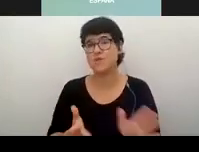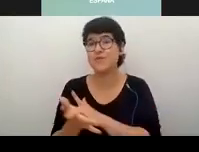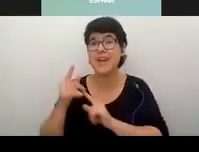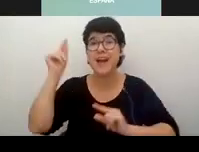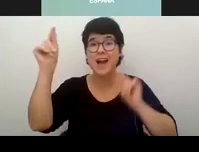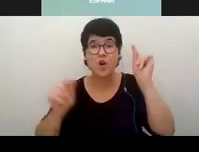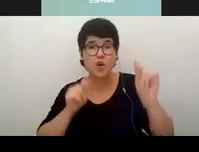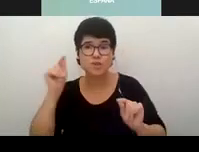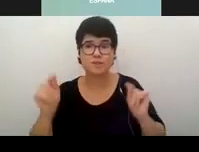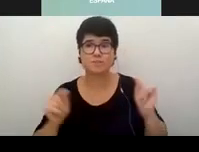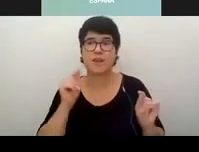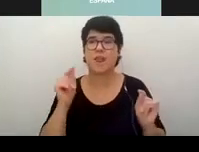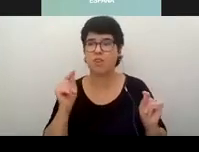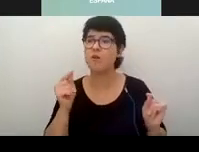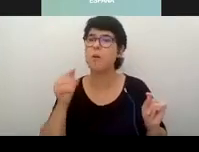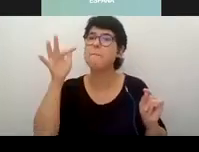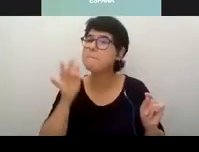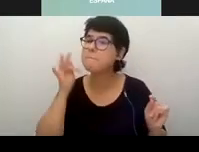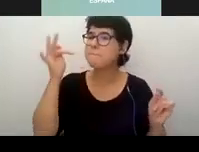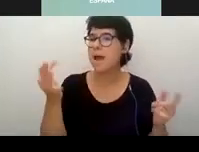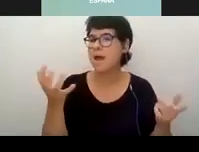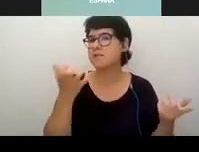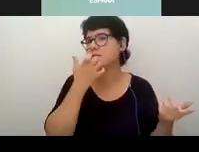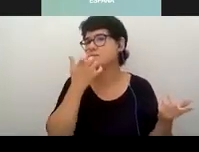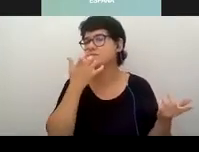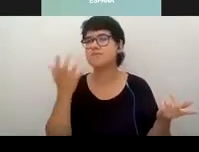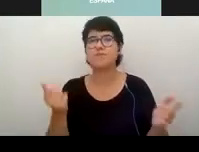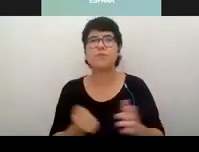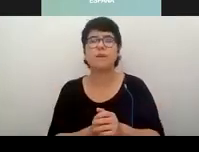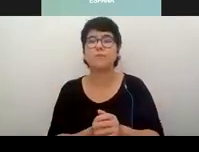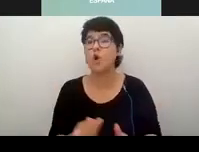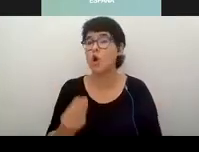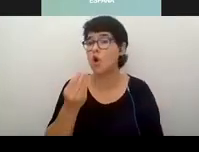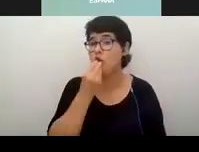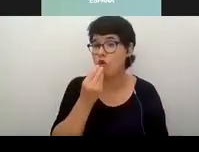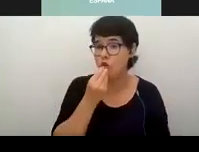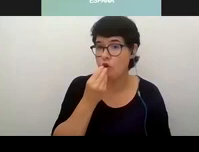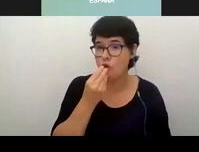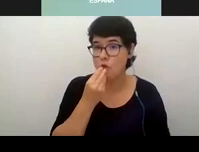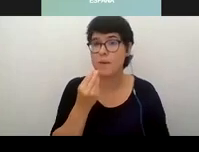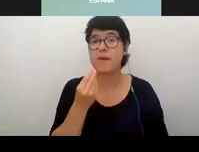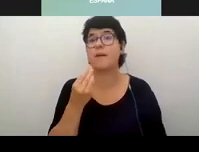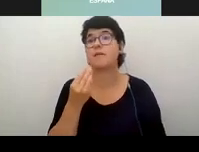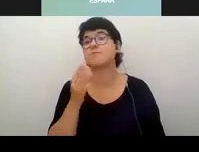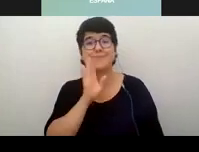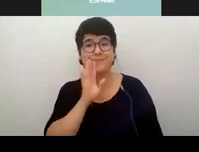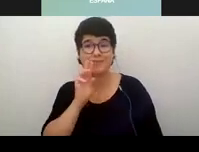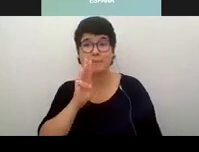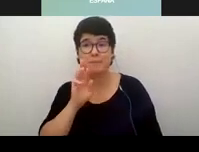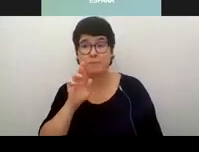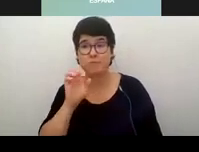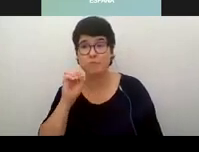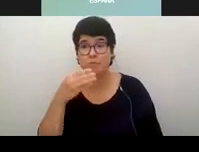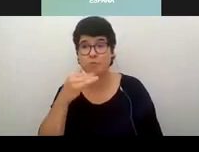archiconocida contaminación, ¿no? Sino la toma de determinados alimentos o de determinados probióticos, de determinados compuestos a